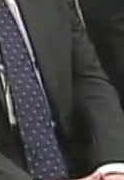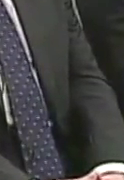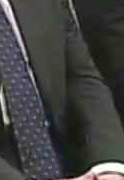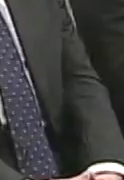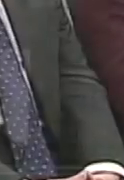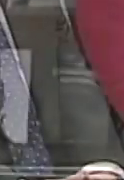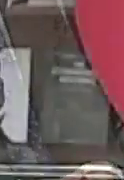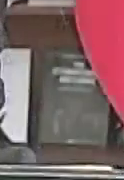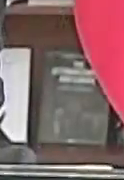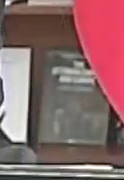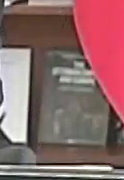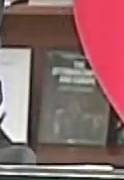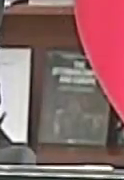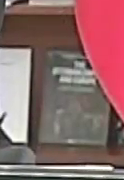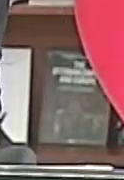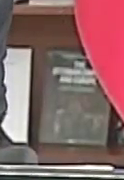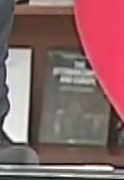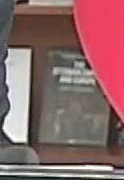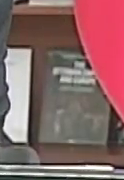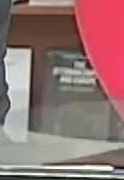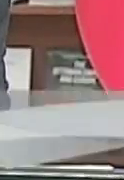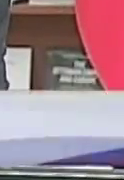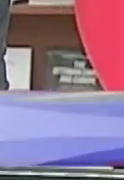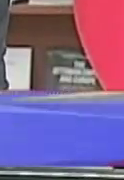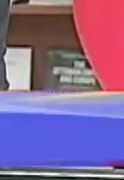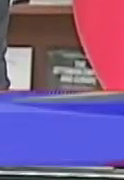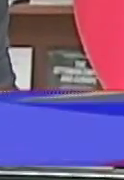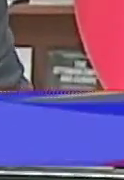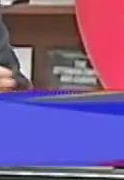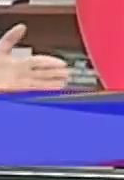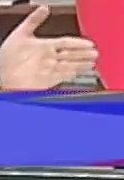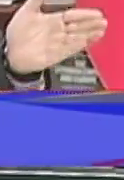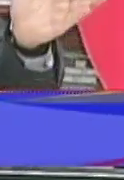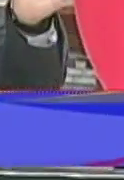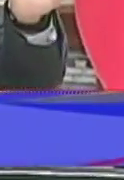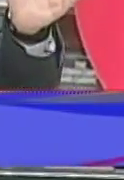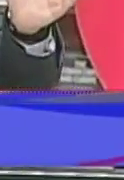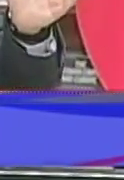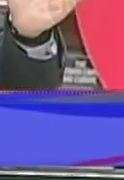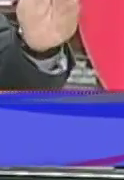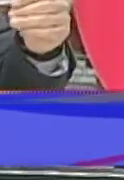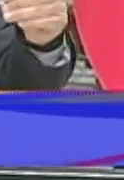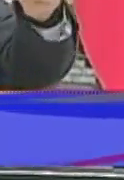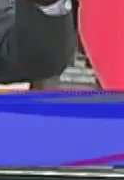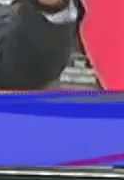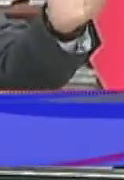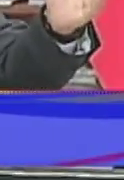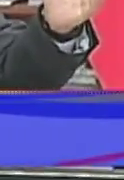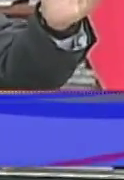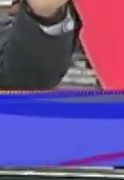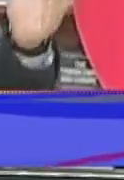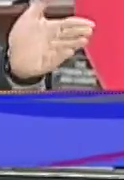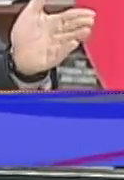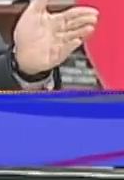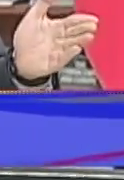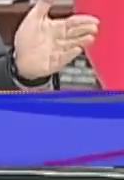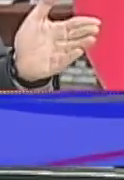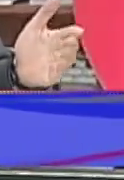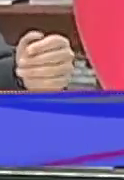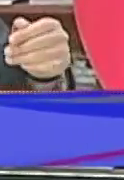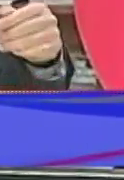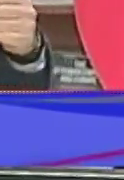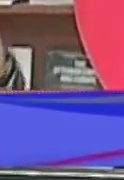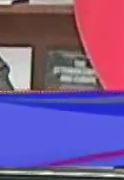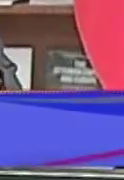custodiados durante 200 años aquí cerca en nuestra Biblioteca Nacional. Se han reencontrado ambos, junto a su padre, el libertador